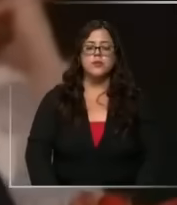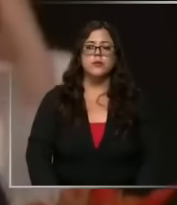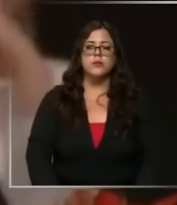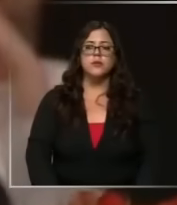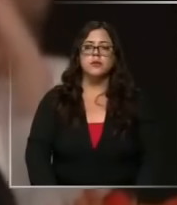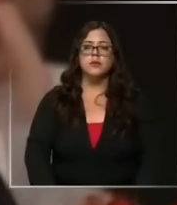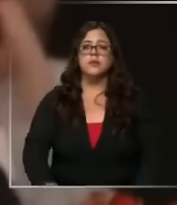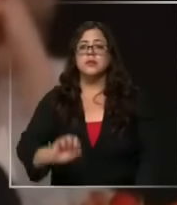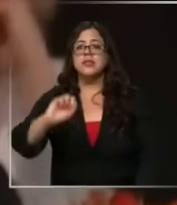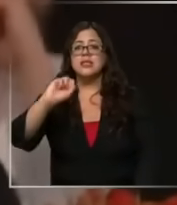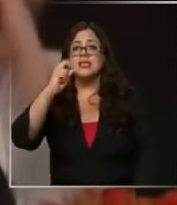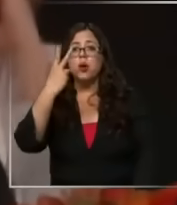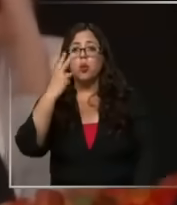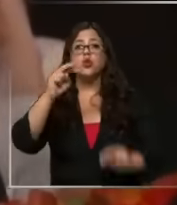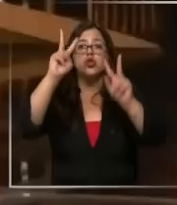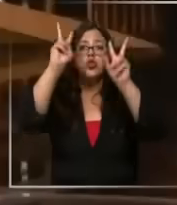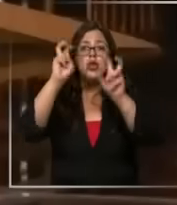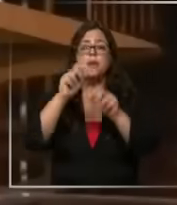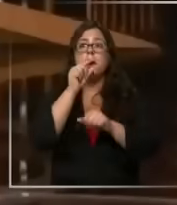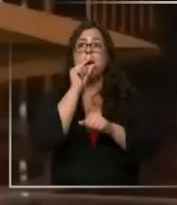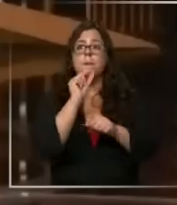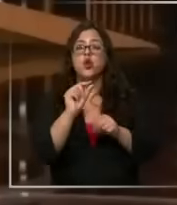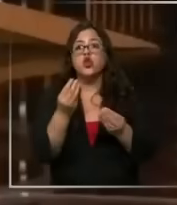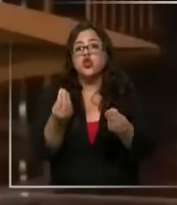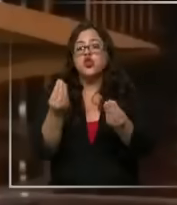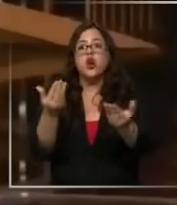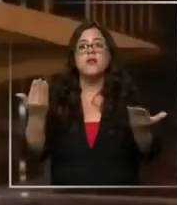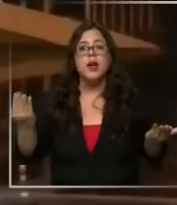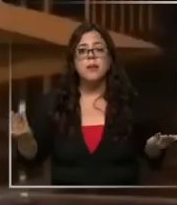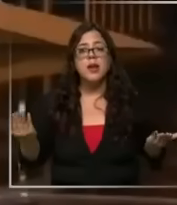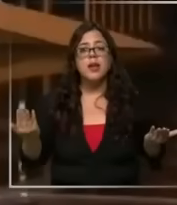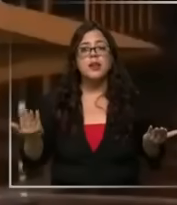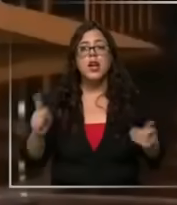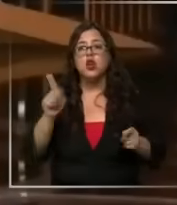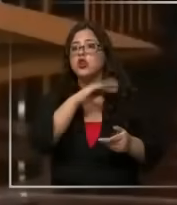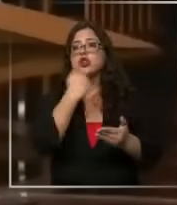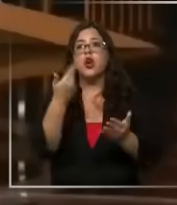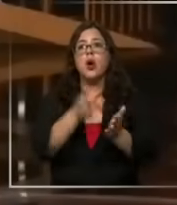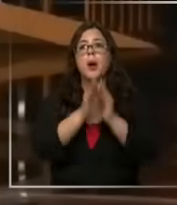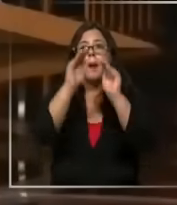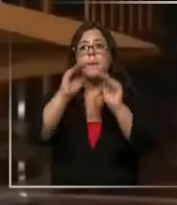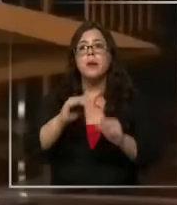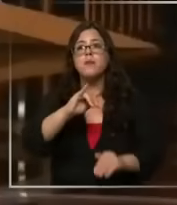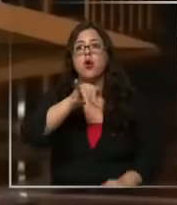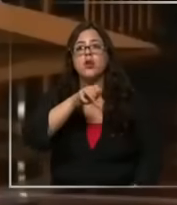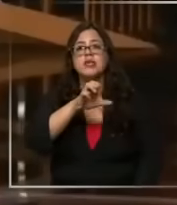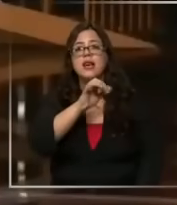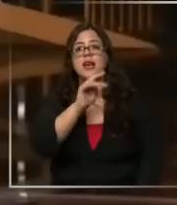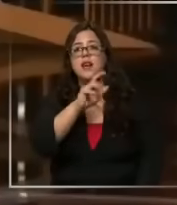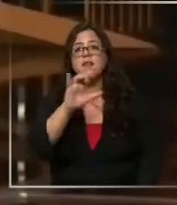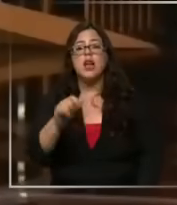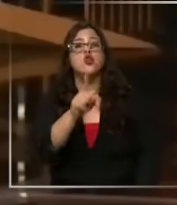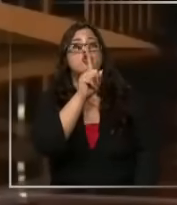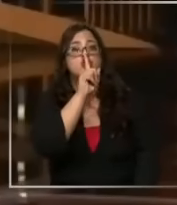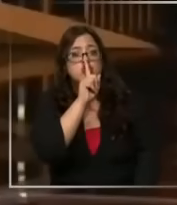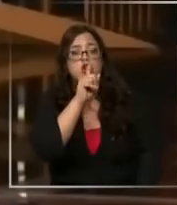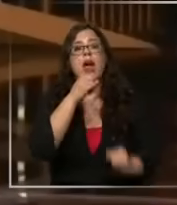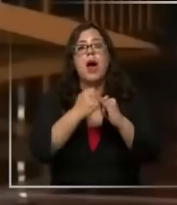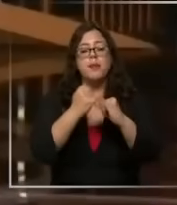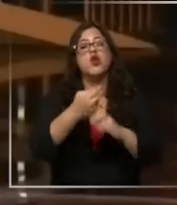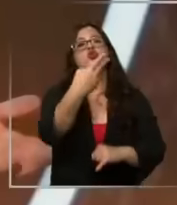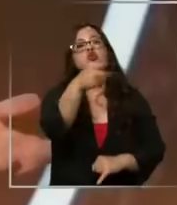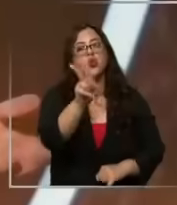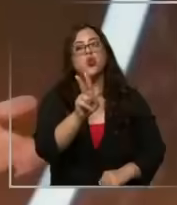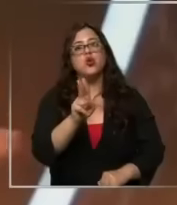La segunda temporada está en camino, así que obviamente no se suicidó como Jeffrey Epstein. Cállense, sé que es amigo de